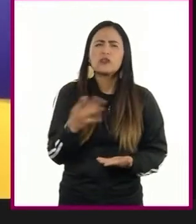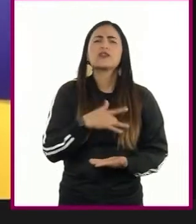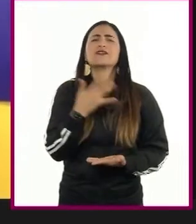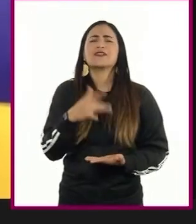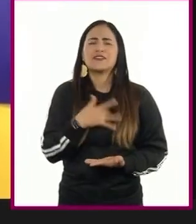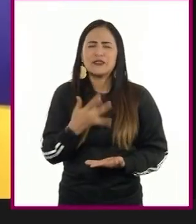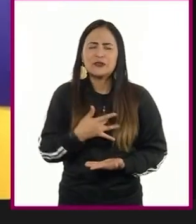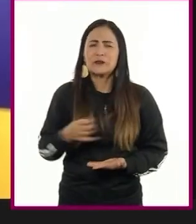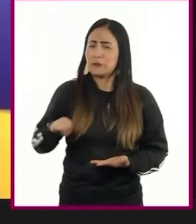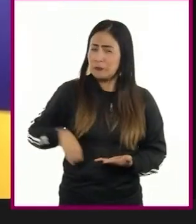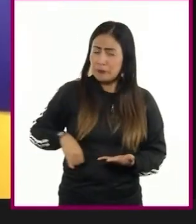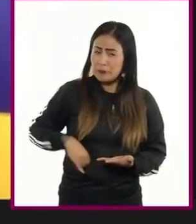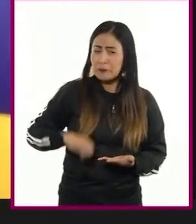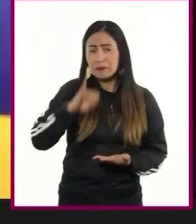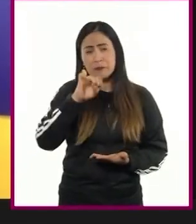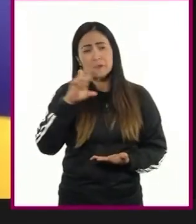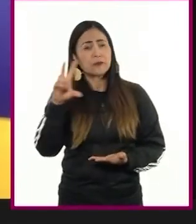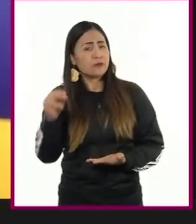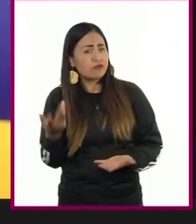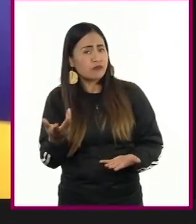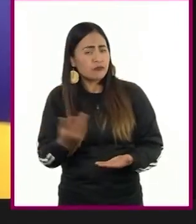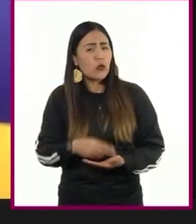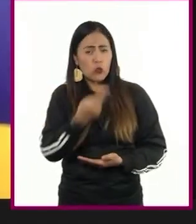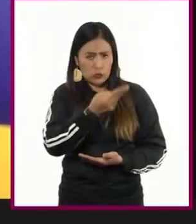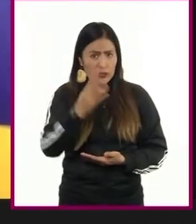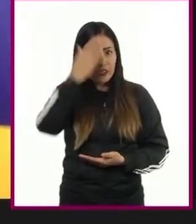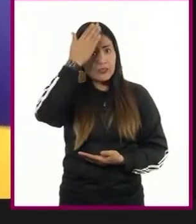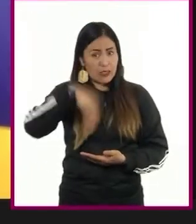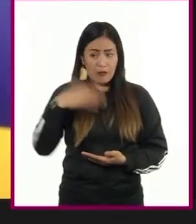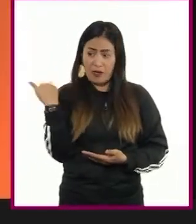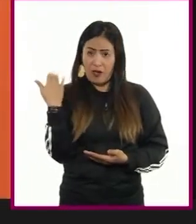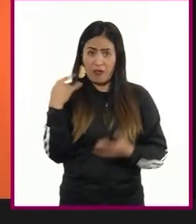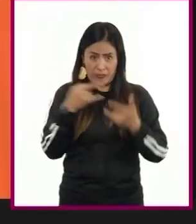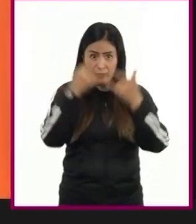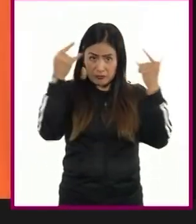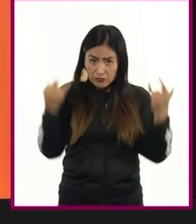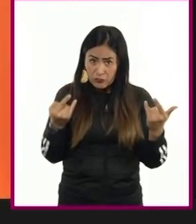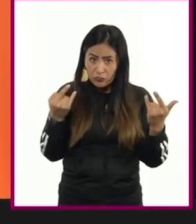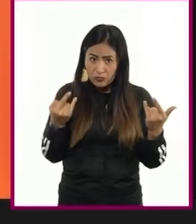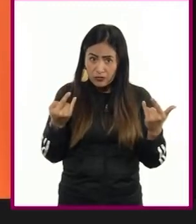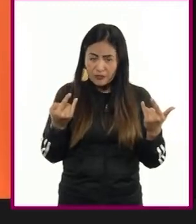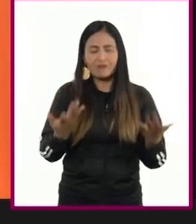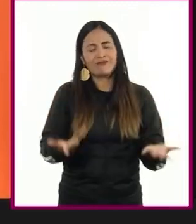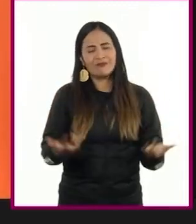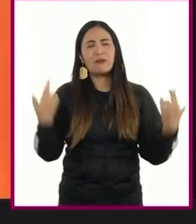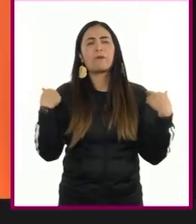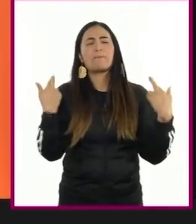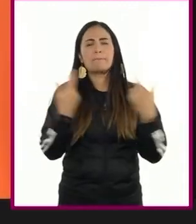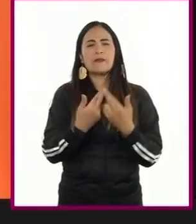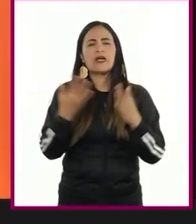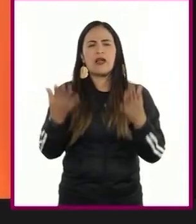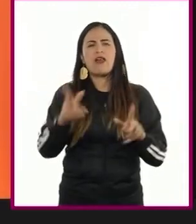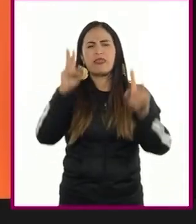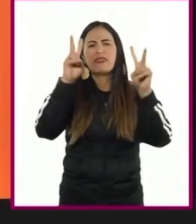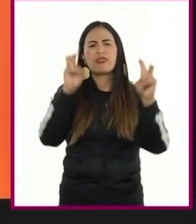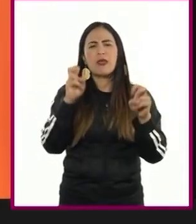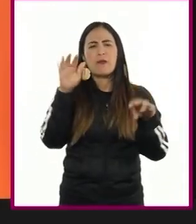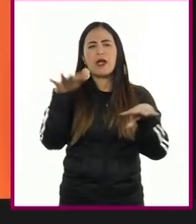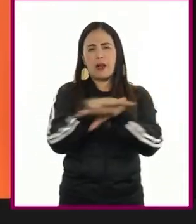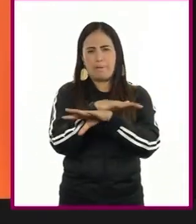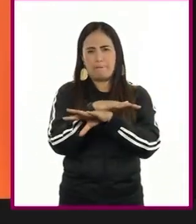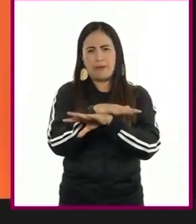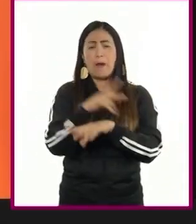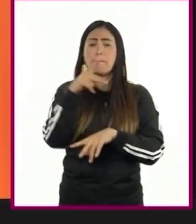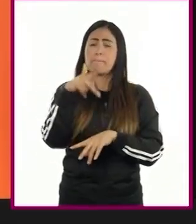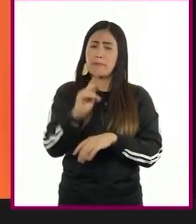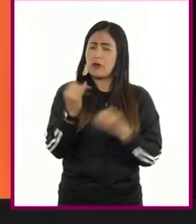el maestro Luca Pacioli? ¿Sabían algo de lo que nos ha platicado? Maestro, cambiando un poco de tema, pero continuando con su